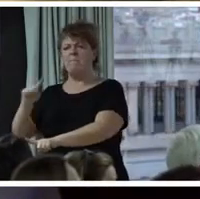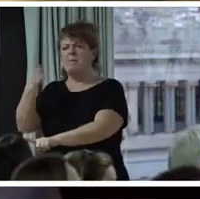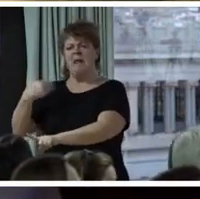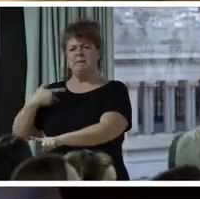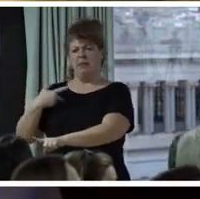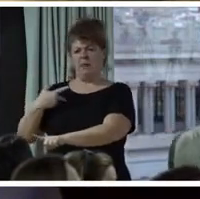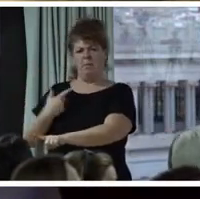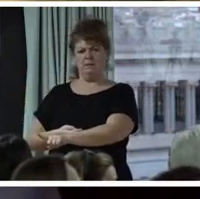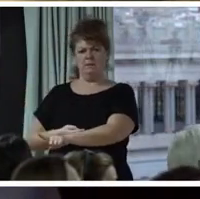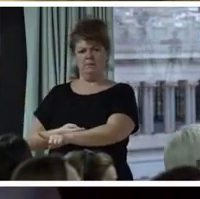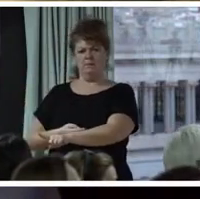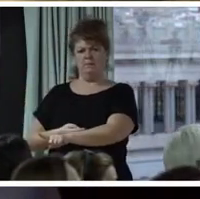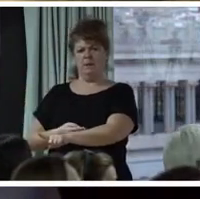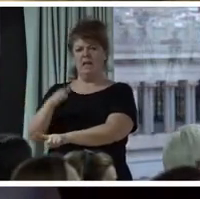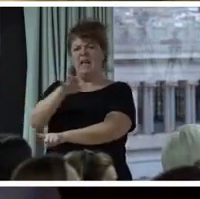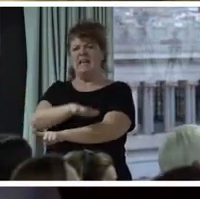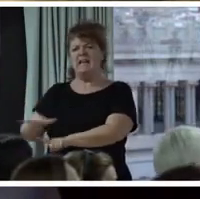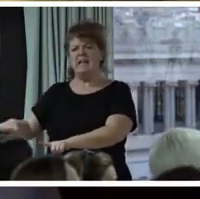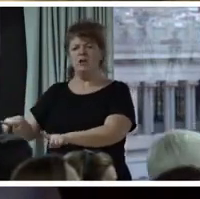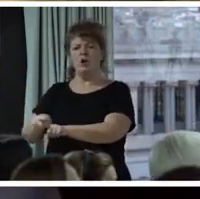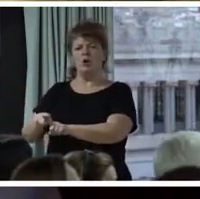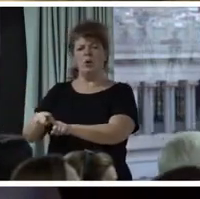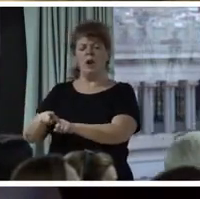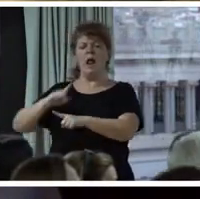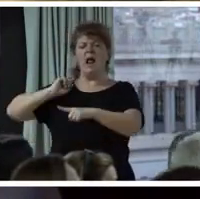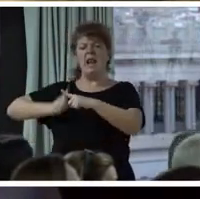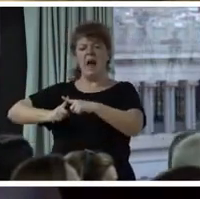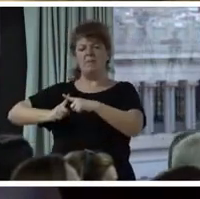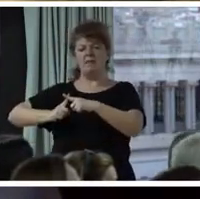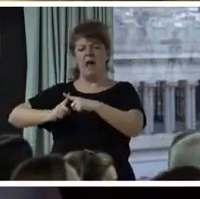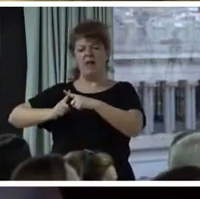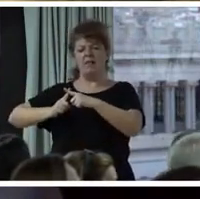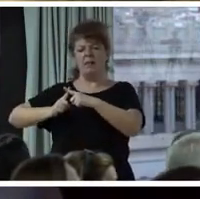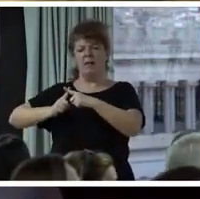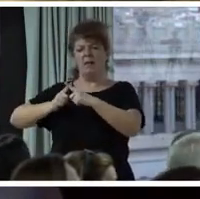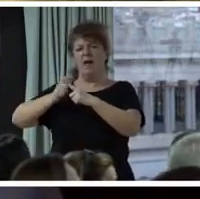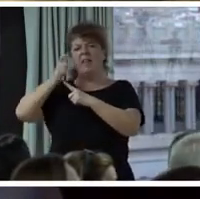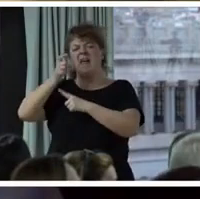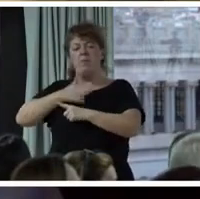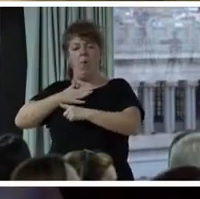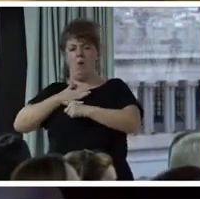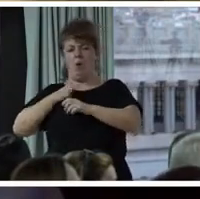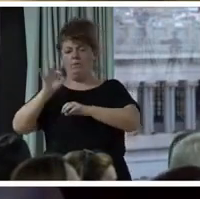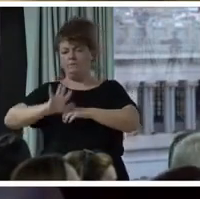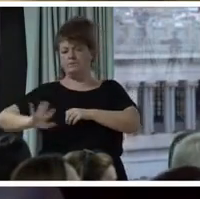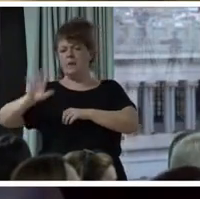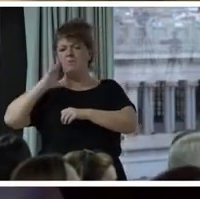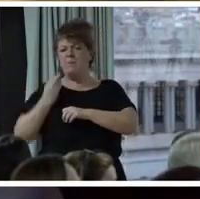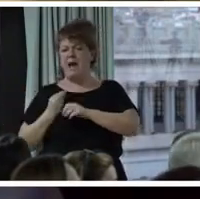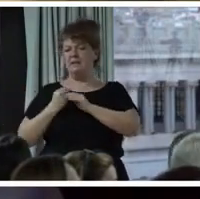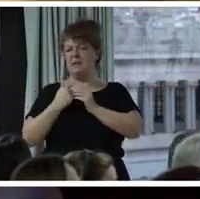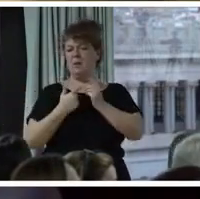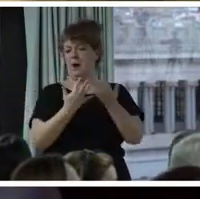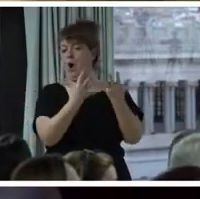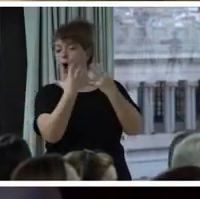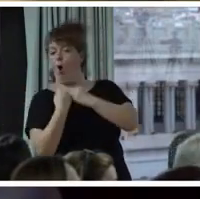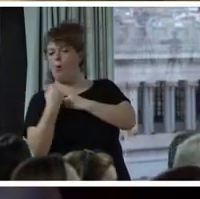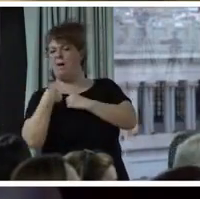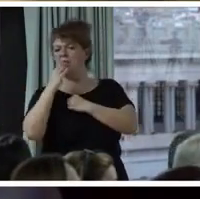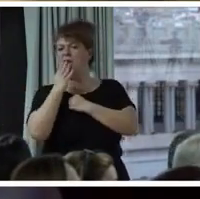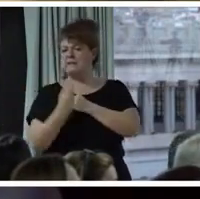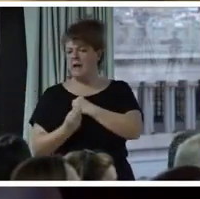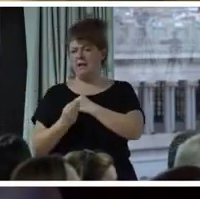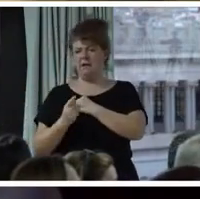víctimas los niños que constituyen la mitad del pueblo palestino bajo ocupación israelí no son excluidos de